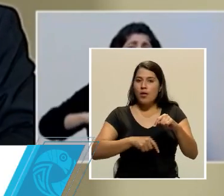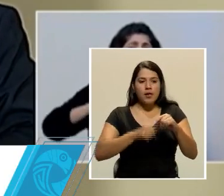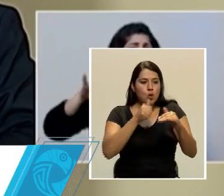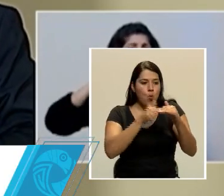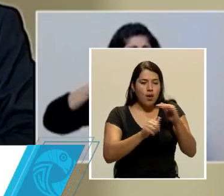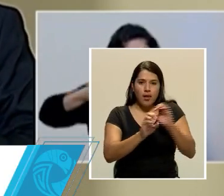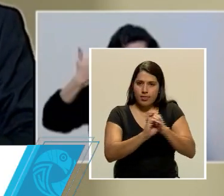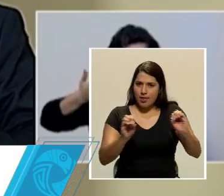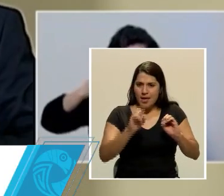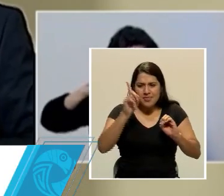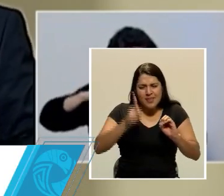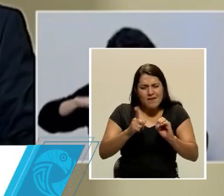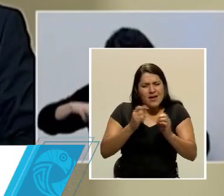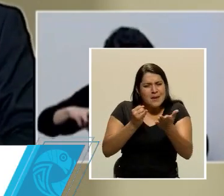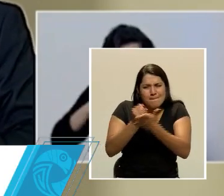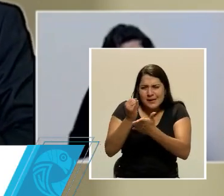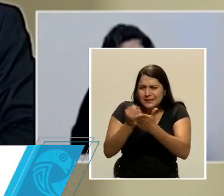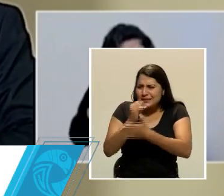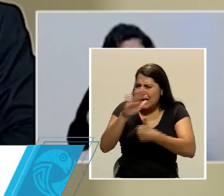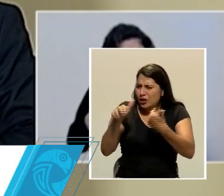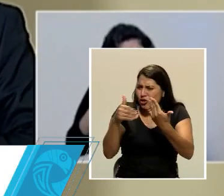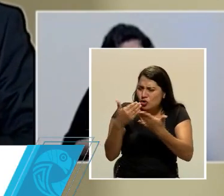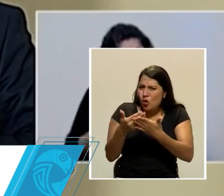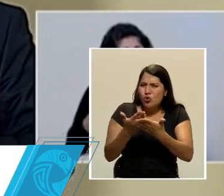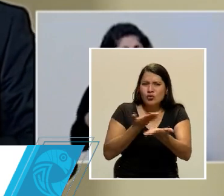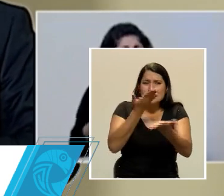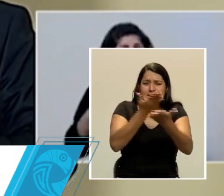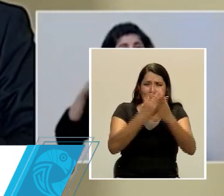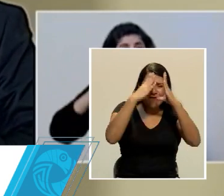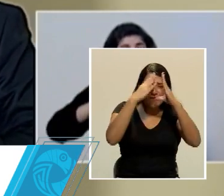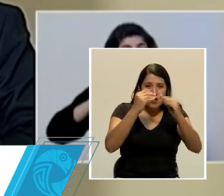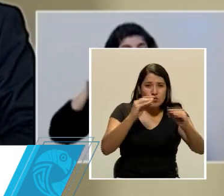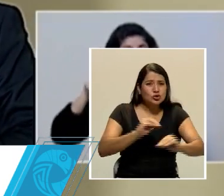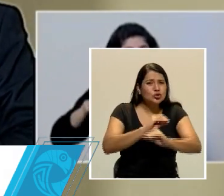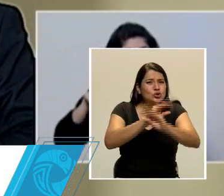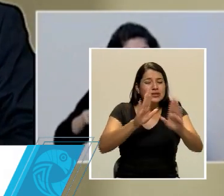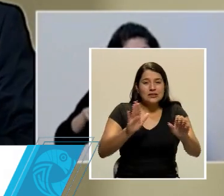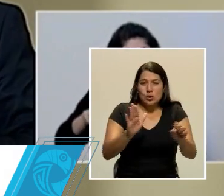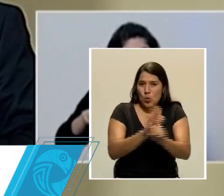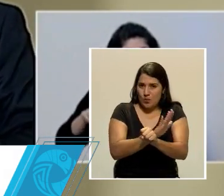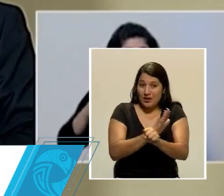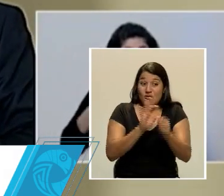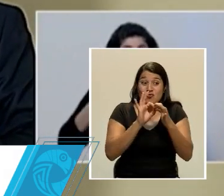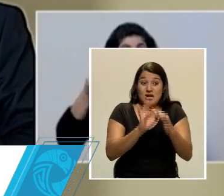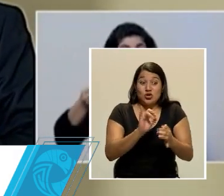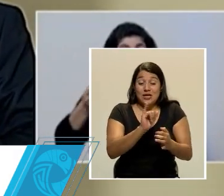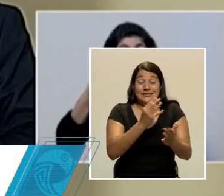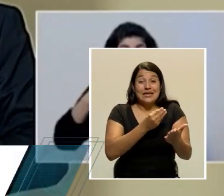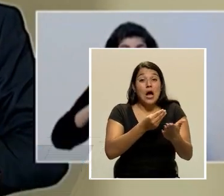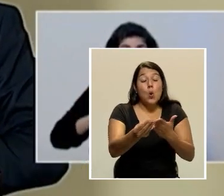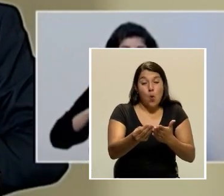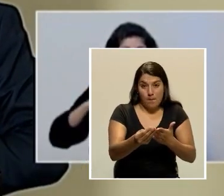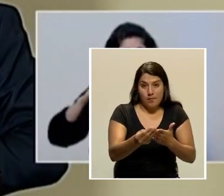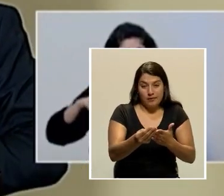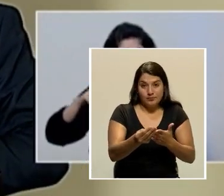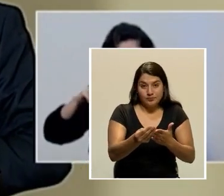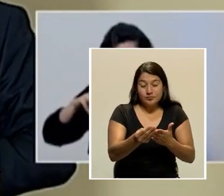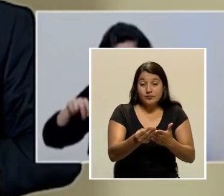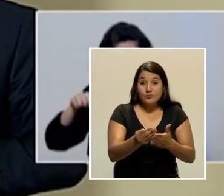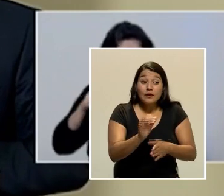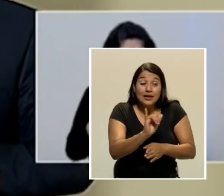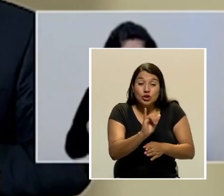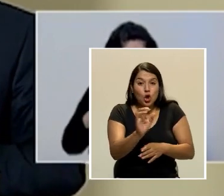pidió al presidente de la Caja, Román Macaya, absoluta transparencia y llegar hasta las últimas consecuencias del caso.